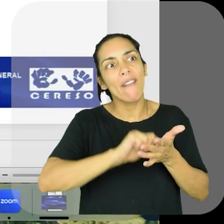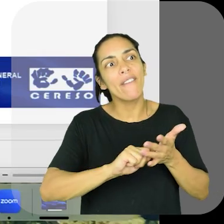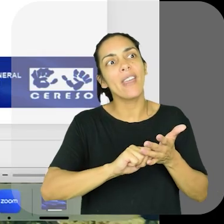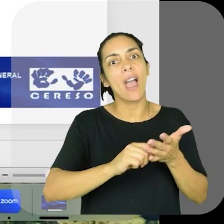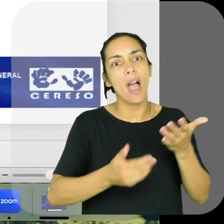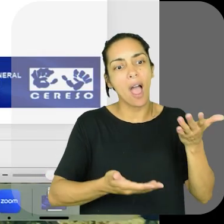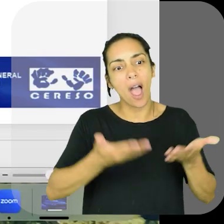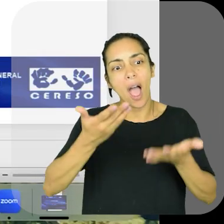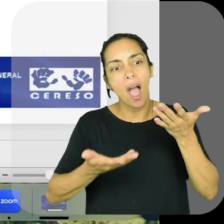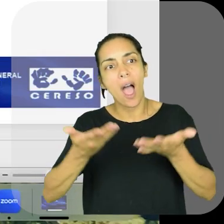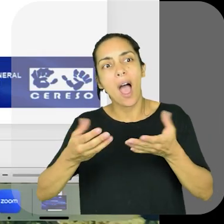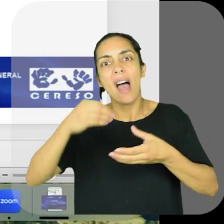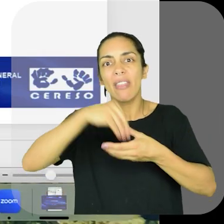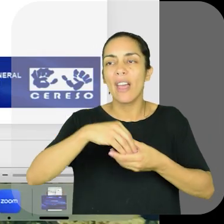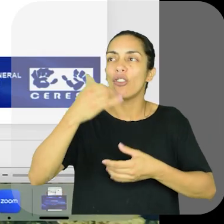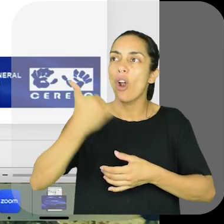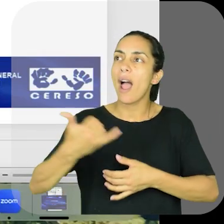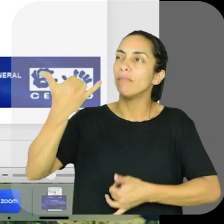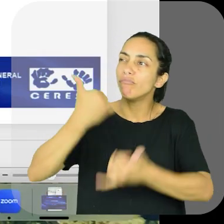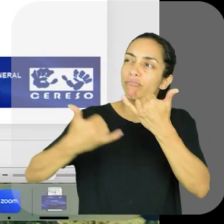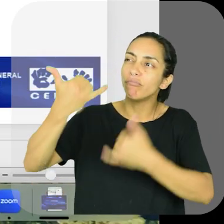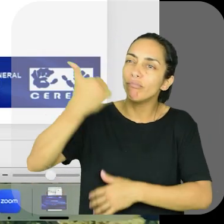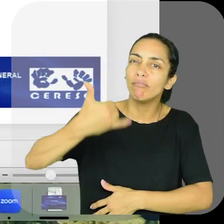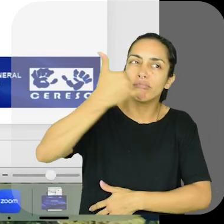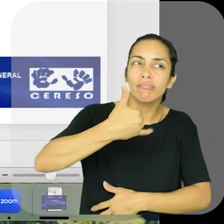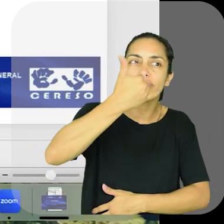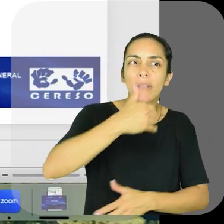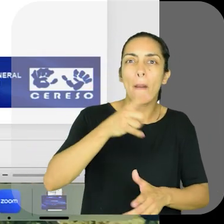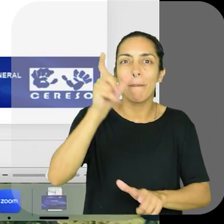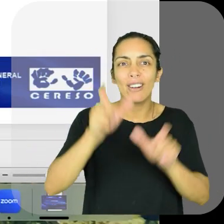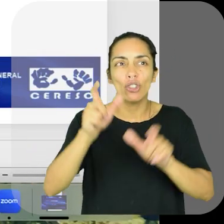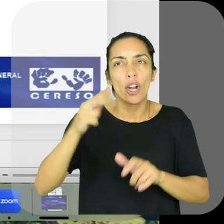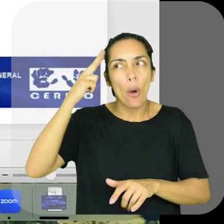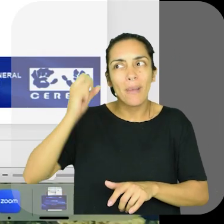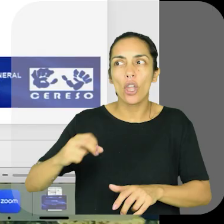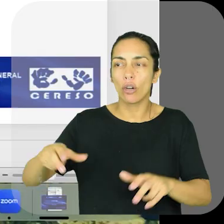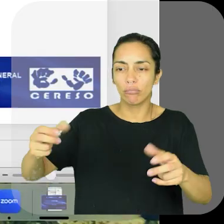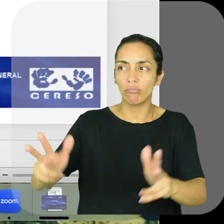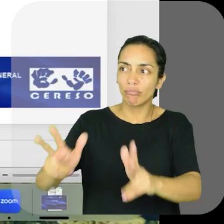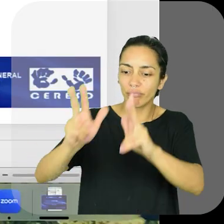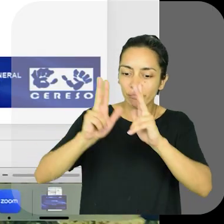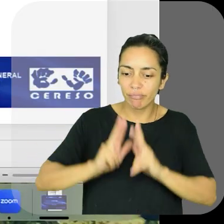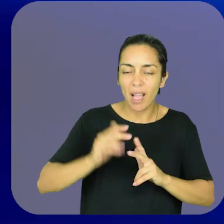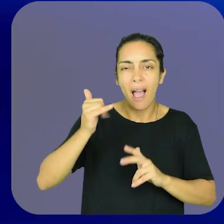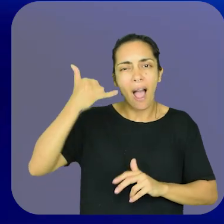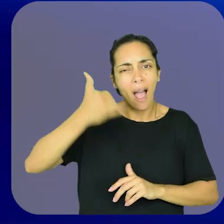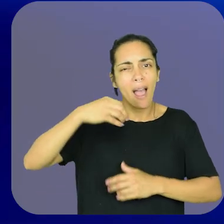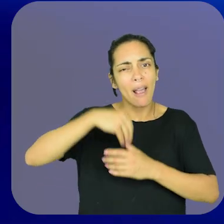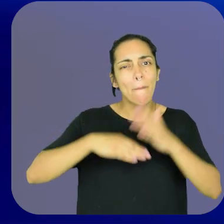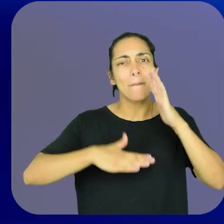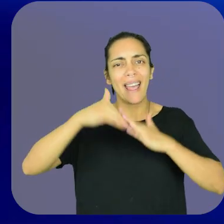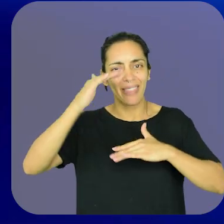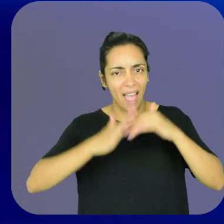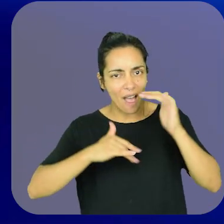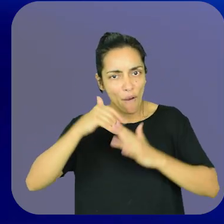y metonimias. Entonces, creo que voy a poder utilizar esta metáfora en algún